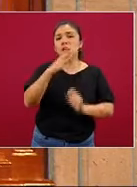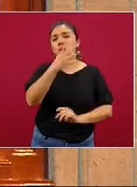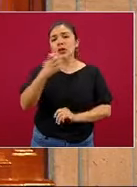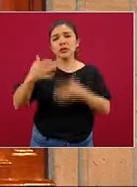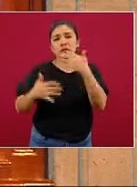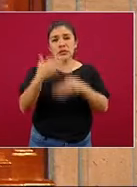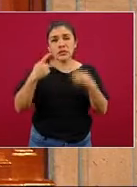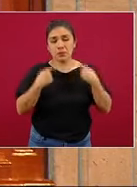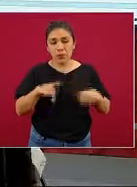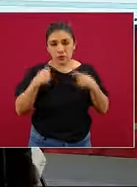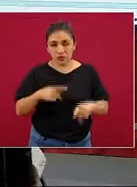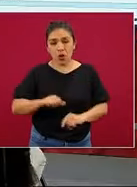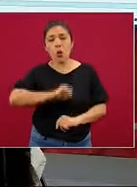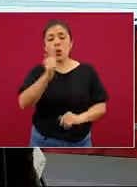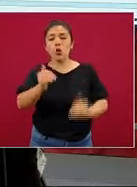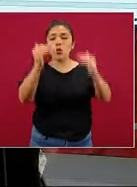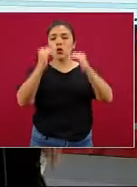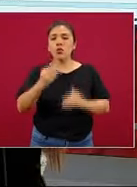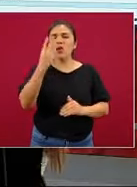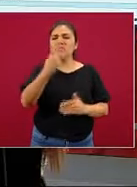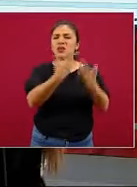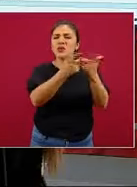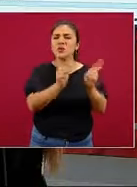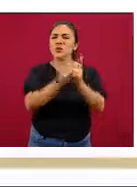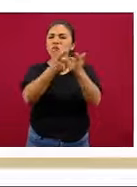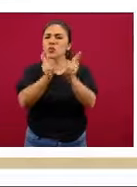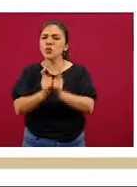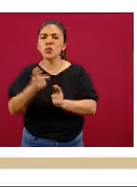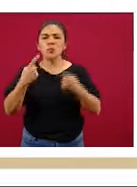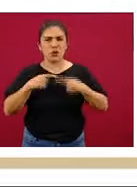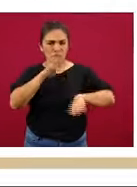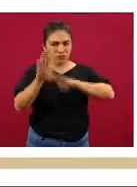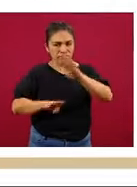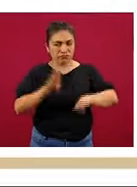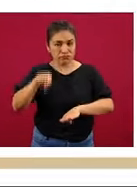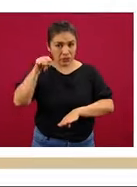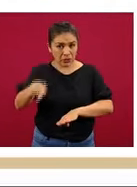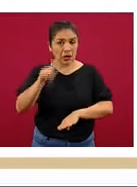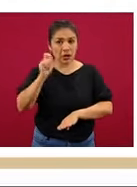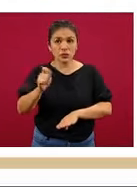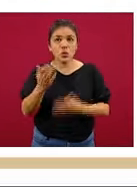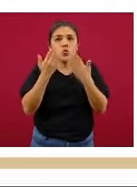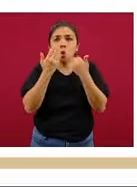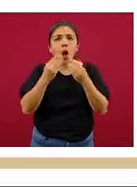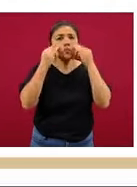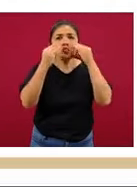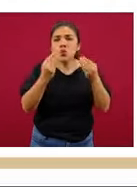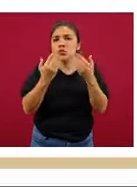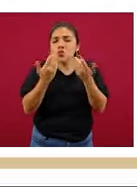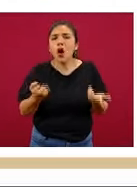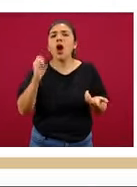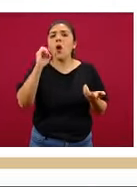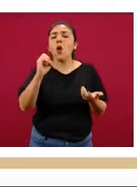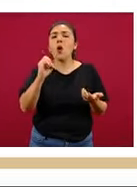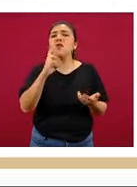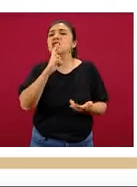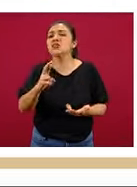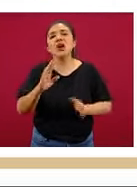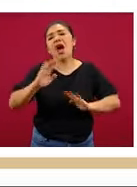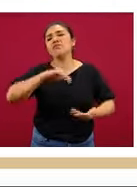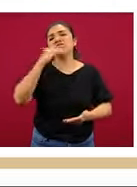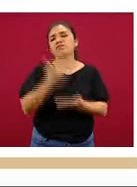87.415, y también vemos los otros tres grupos de funciones que en su momento no tienen una muestra, o si la tienen no va a haber posibilidad